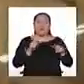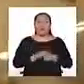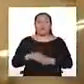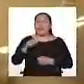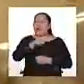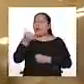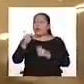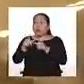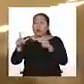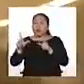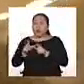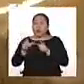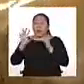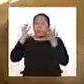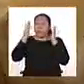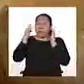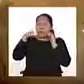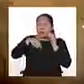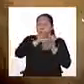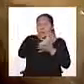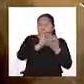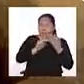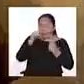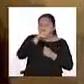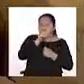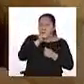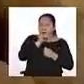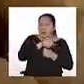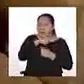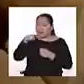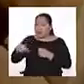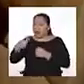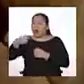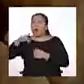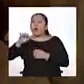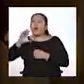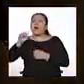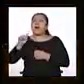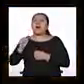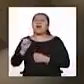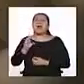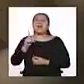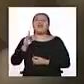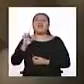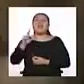Otro lugar de similares características a Garagay es la Huaca de la Florida.